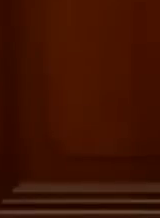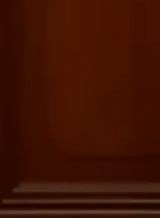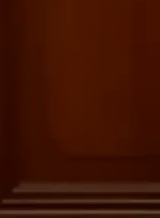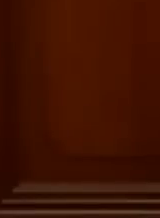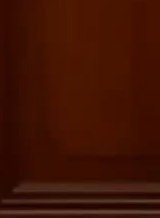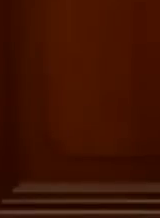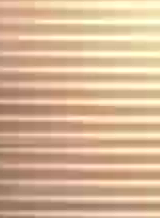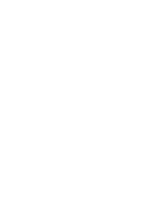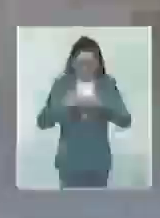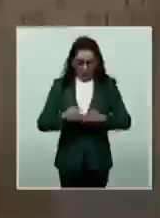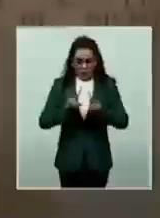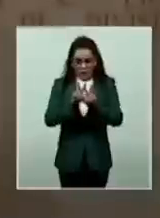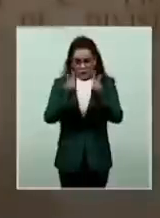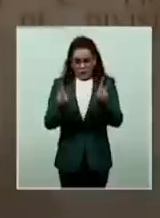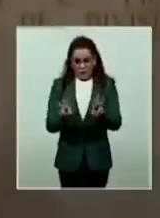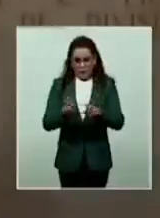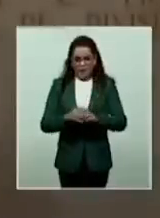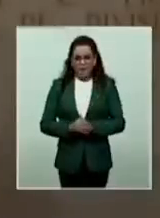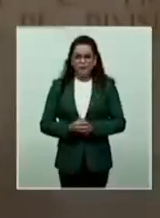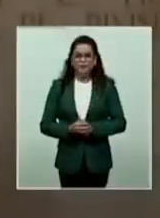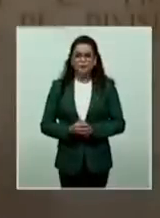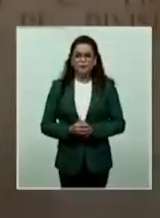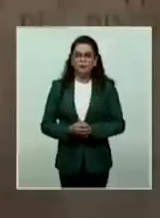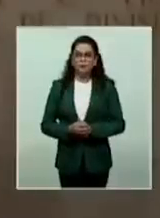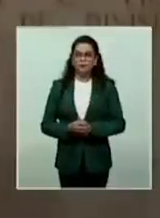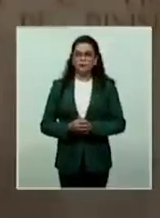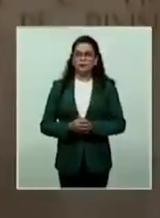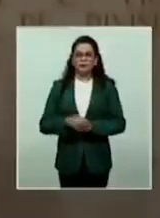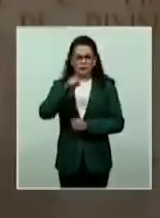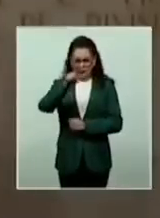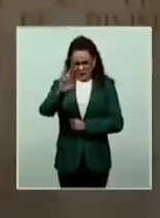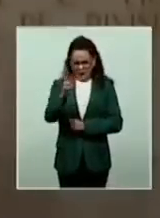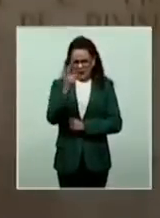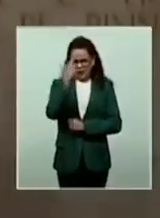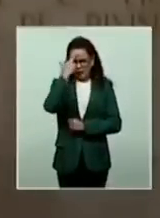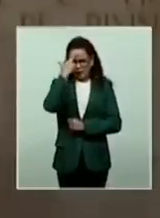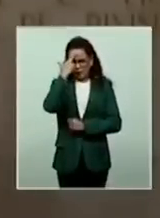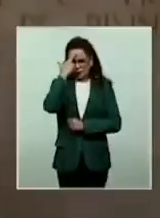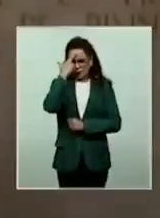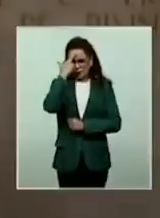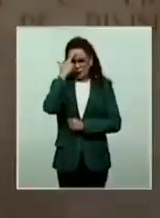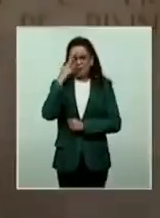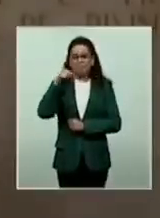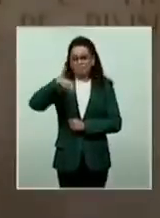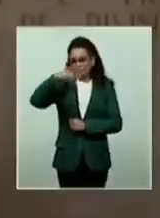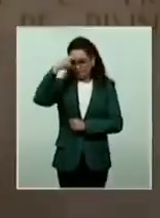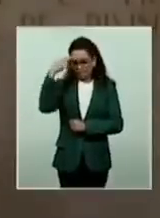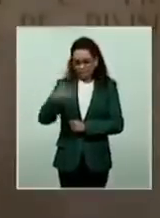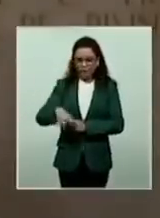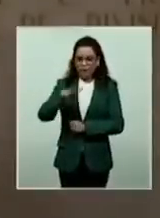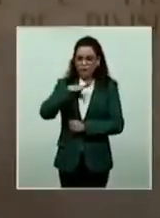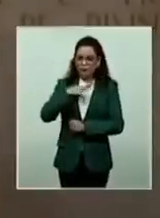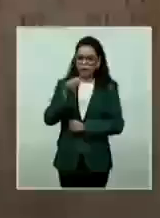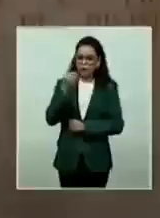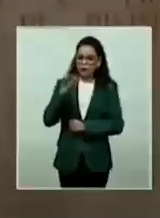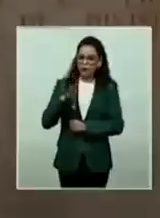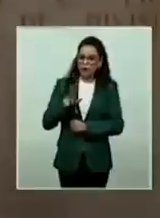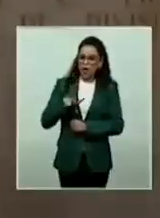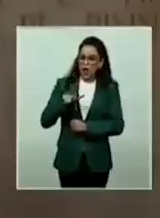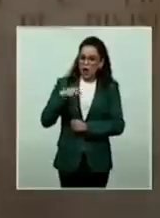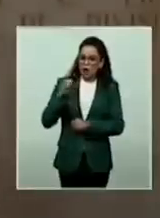Saldívar. Recuerden ustedes que he venido insistiendo en el abuso que se ha dado en México a la prisión